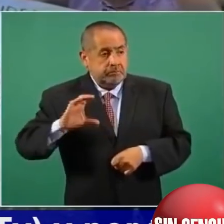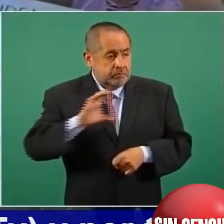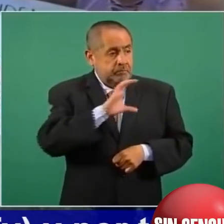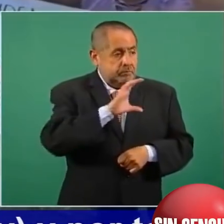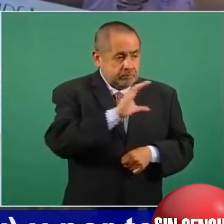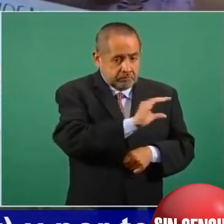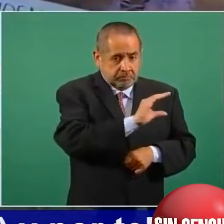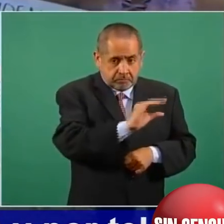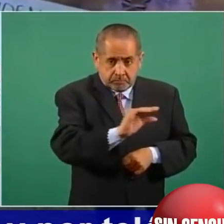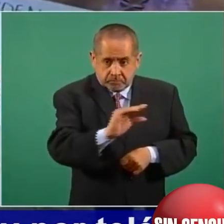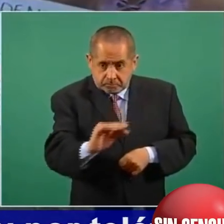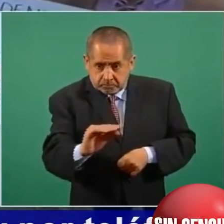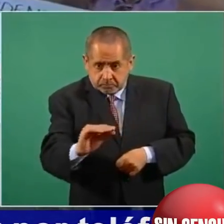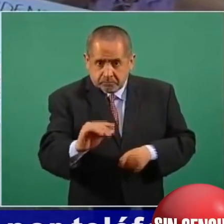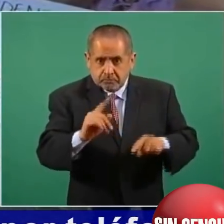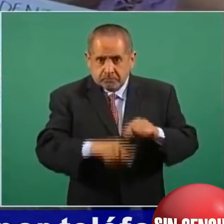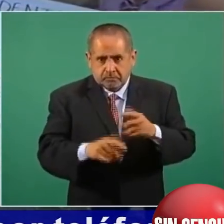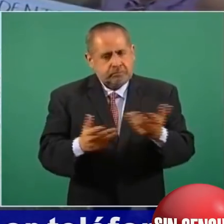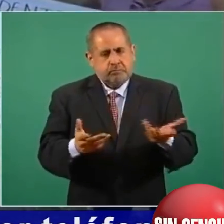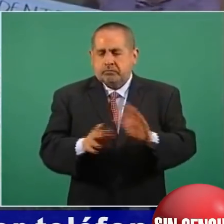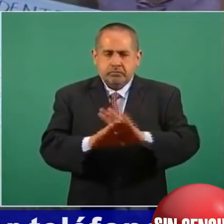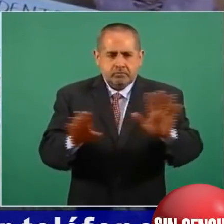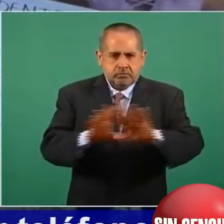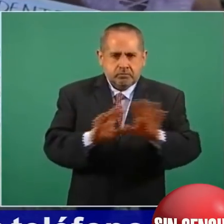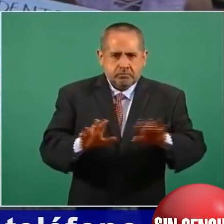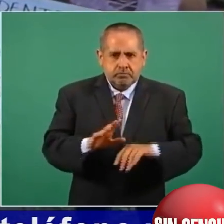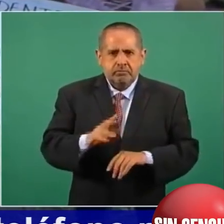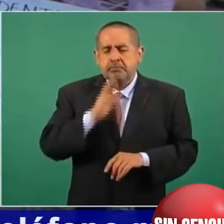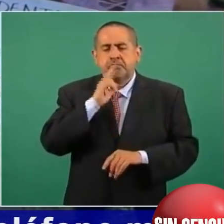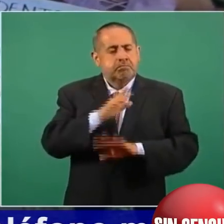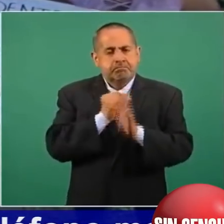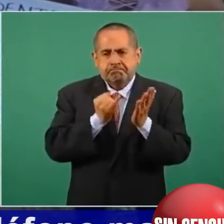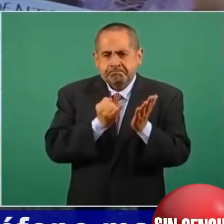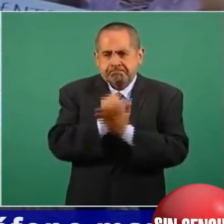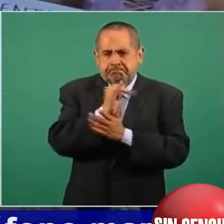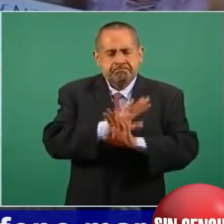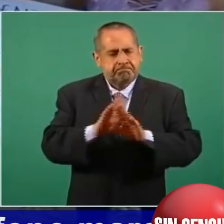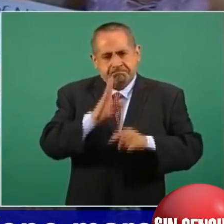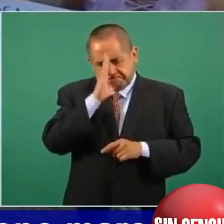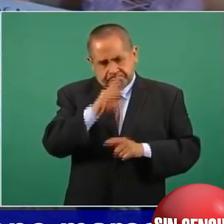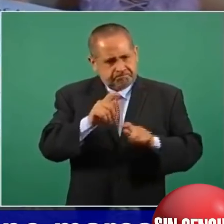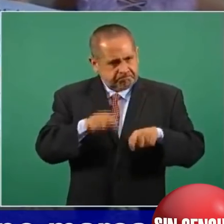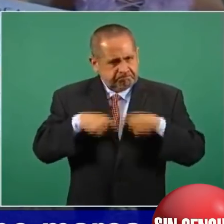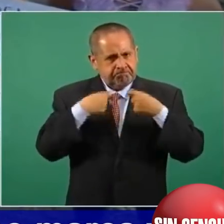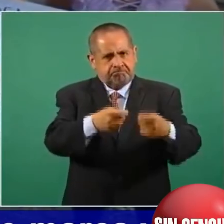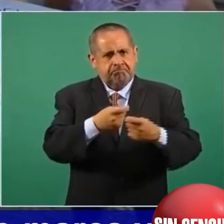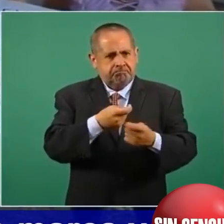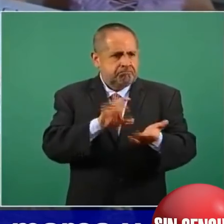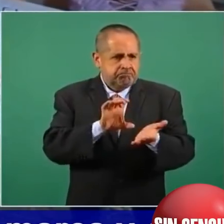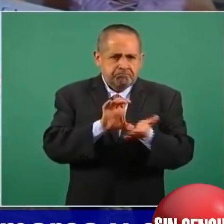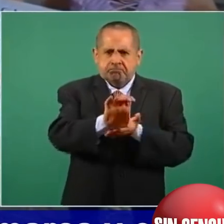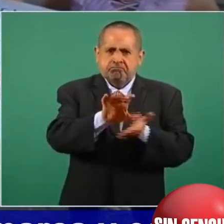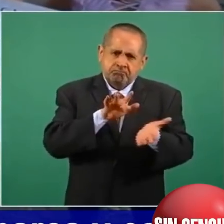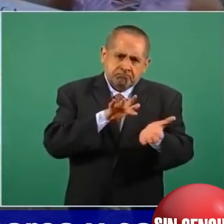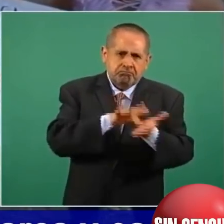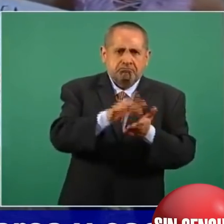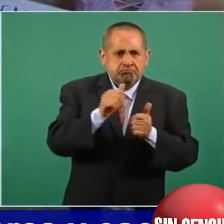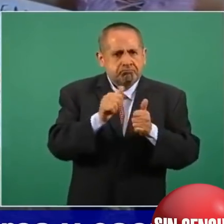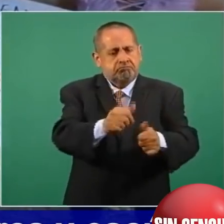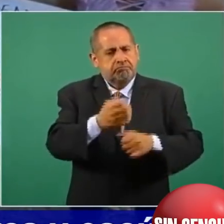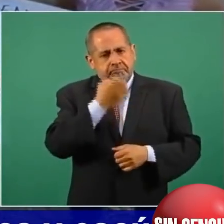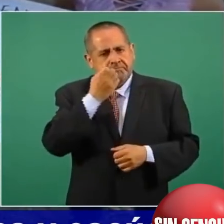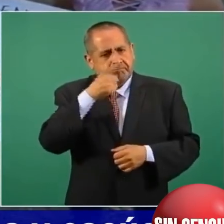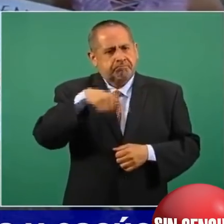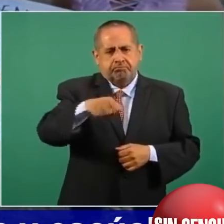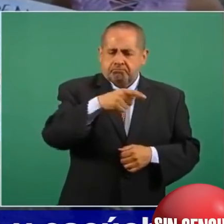con piquete de ojo. Entonces se decidió entregar directo el apoyo al mantenimiento para las